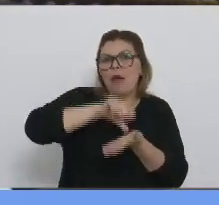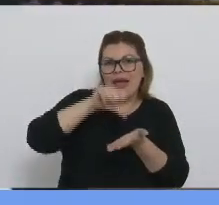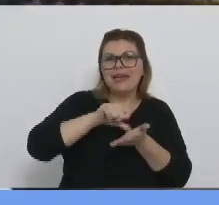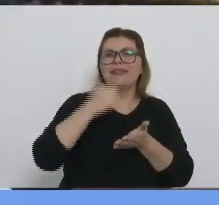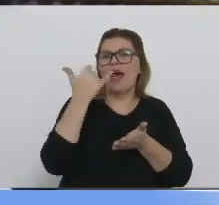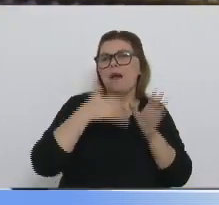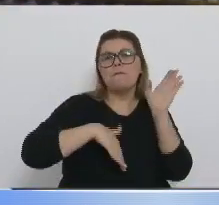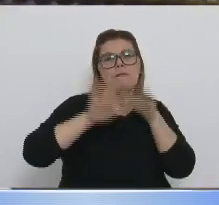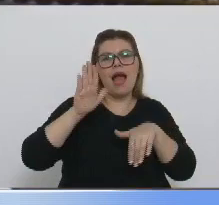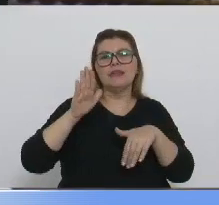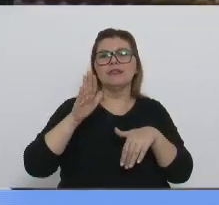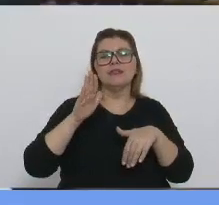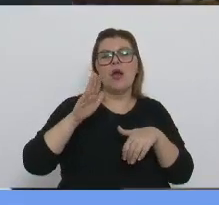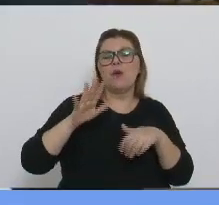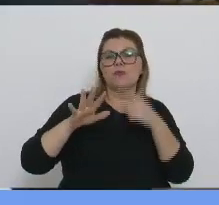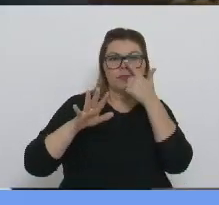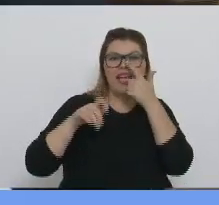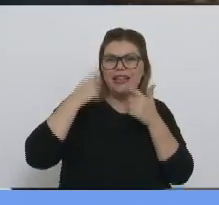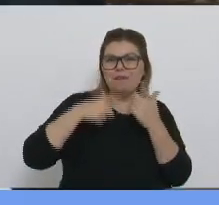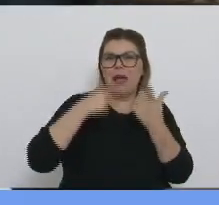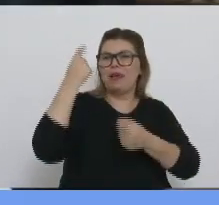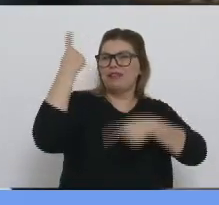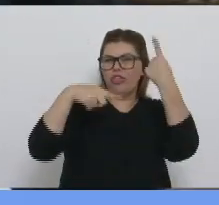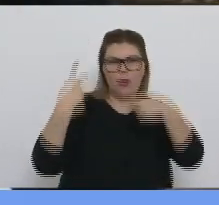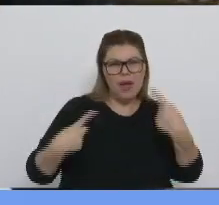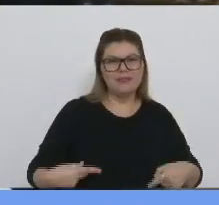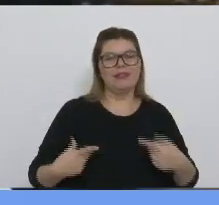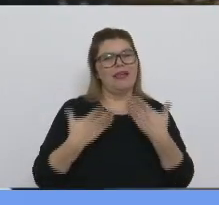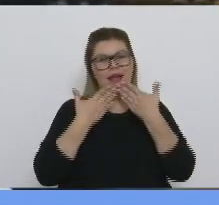diversidad biográfica del mundo gracias